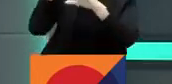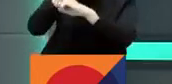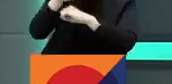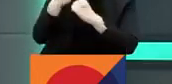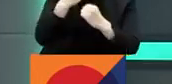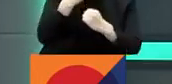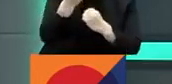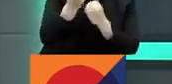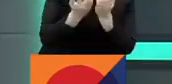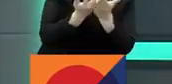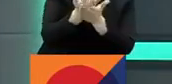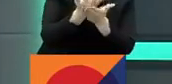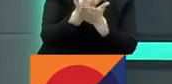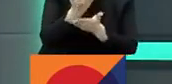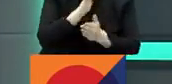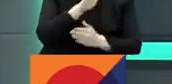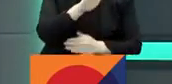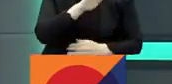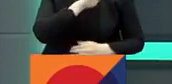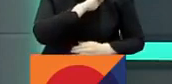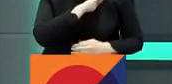esta observación?